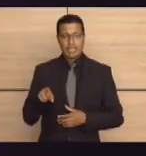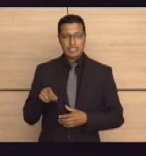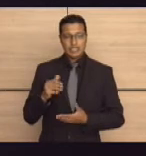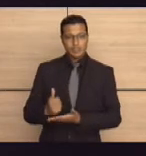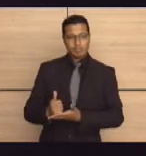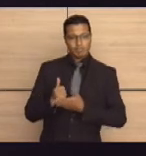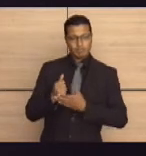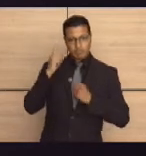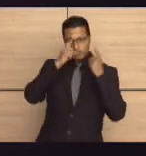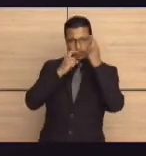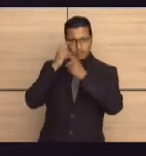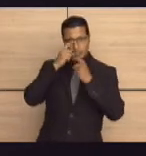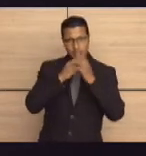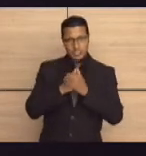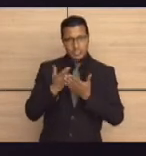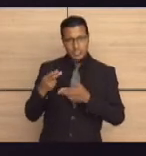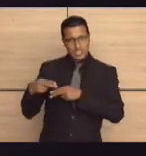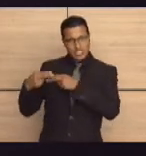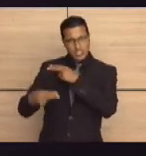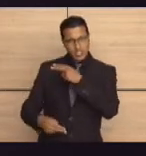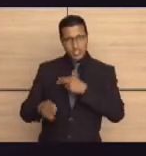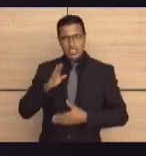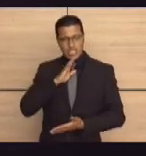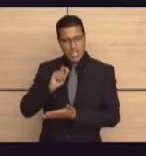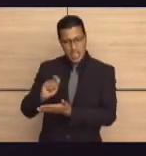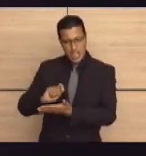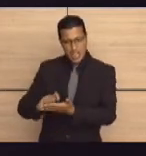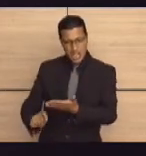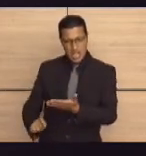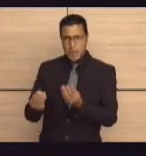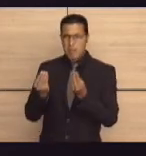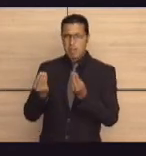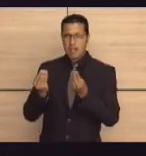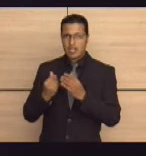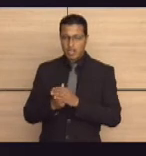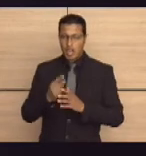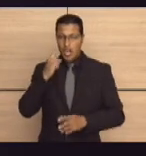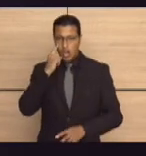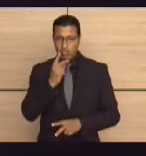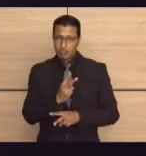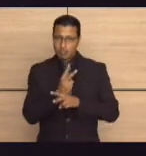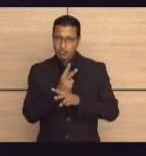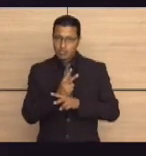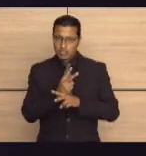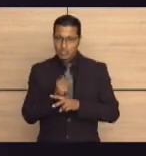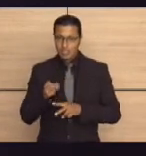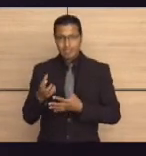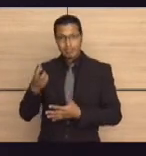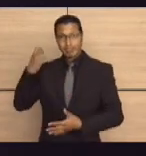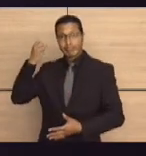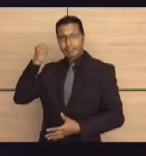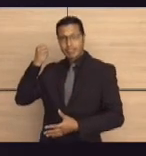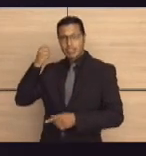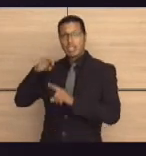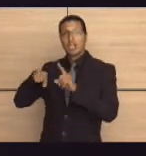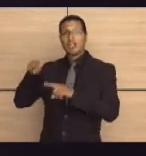reflexión. ¿Quién escribe la historia y para qué? Y aquí hay que tener cuidado, pues el pasado legitima y